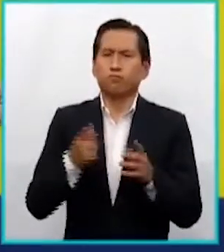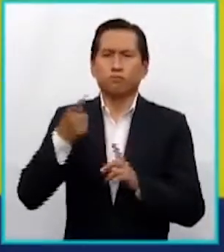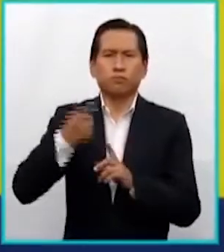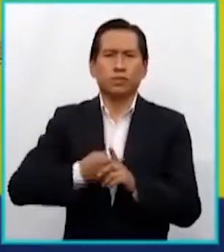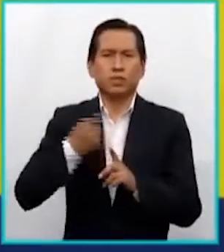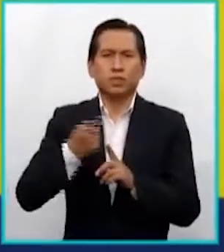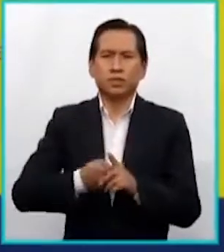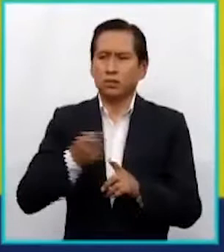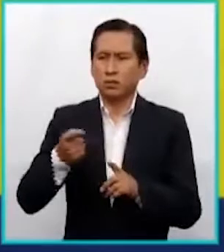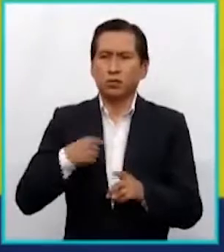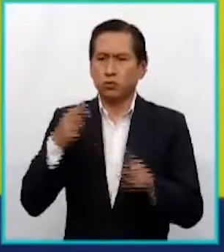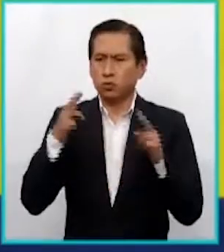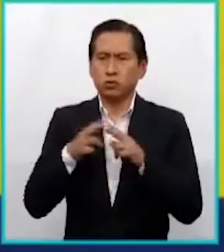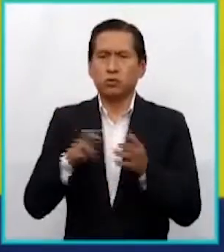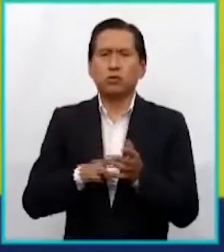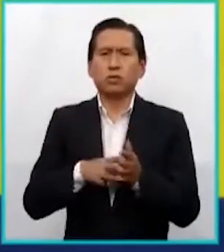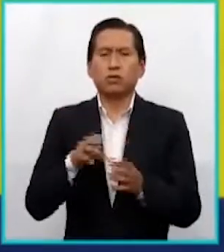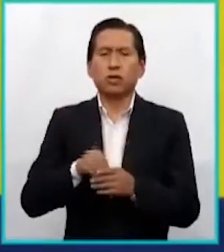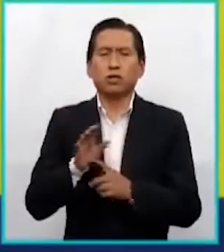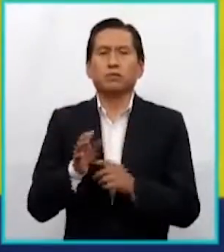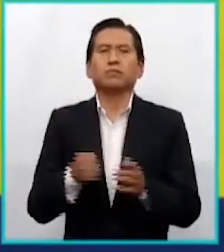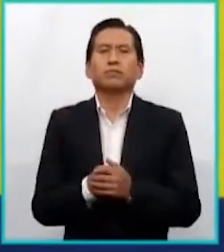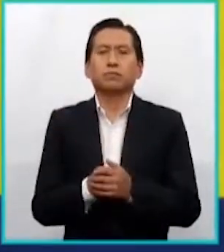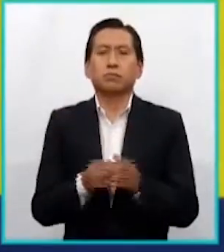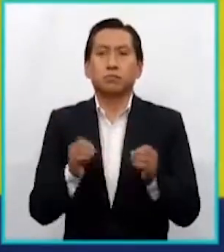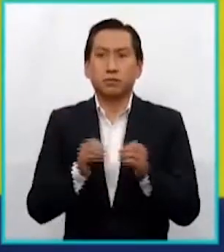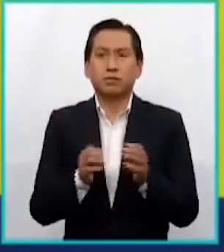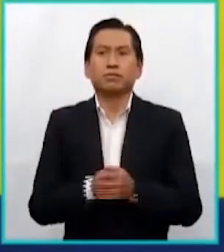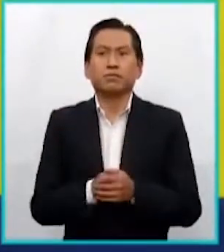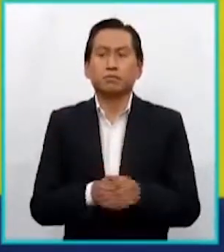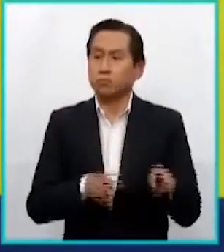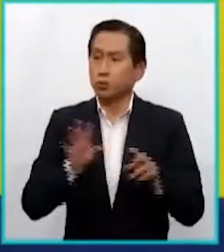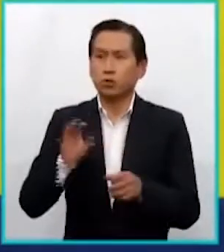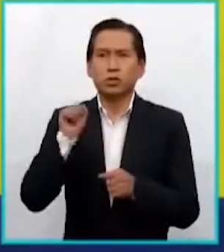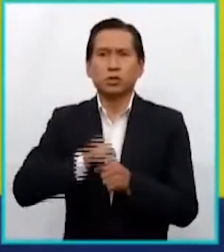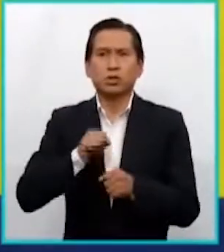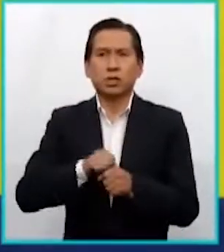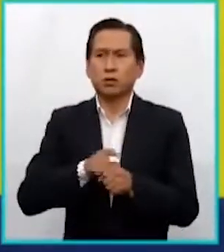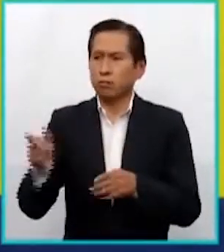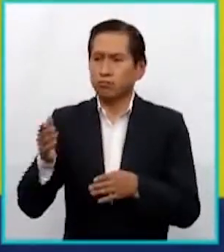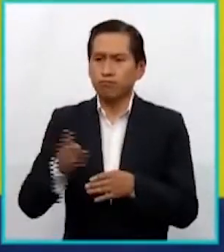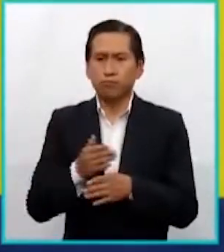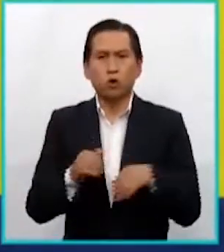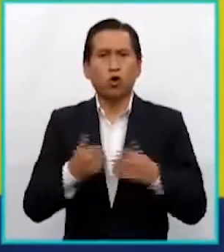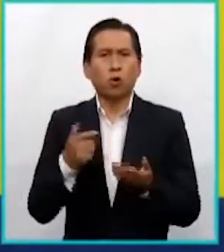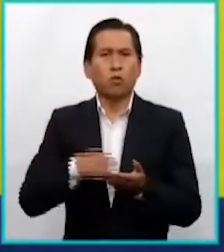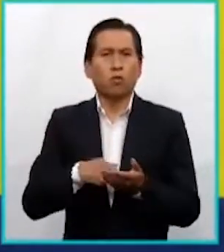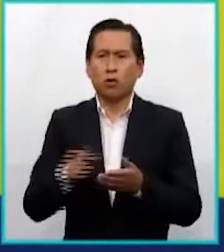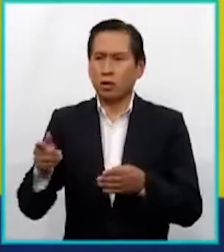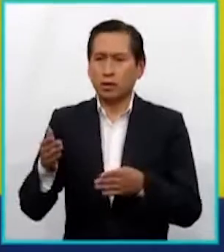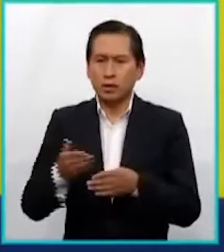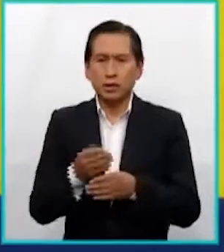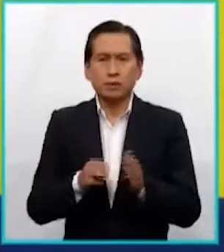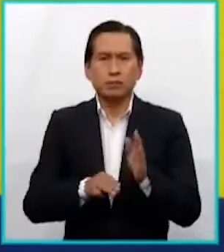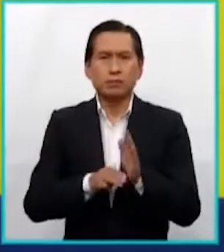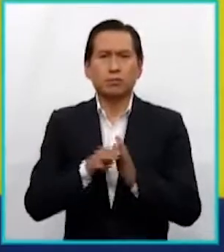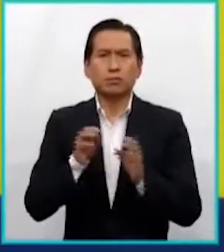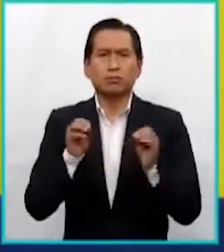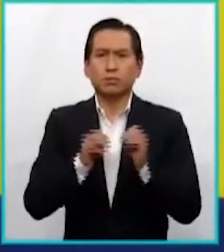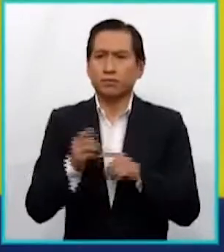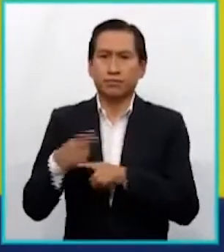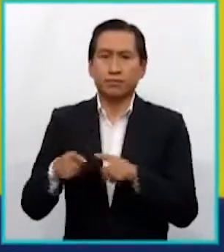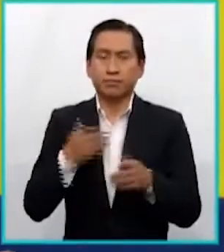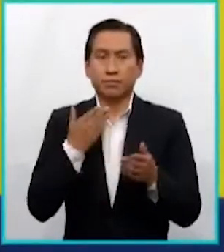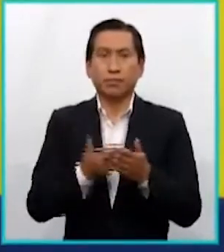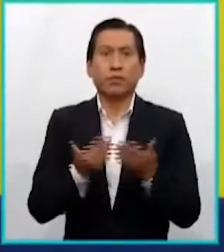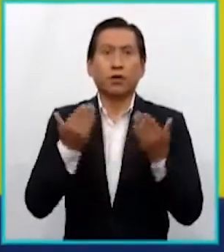meses, desde que lo conocí hace un año aproximadamente en redes, y ver su trabajo y ver cómo ha ido evolucionando, cómo ha ido madurando de una banda en otra. Yo